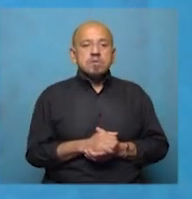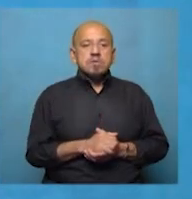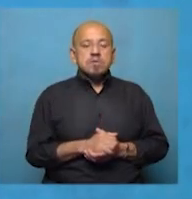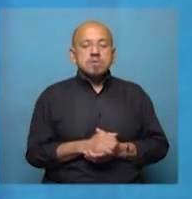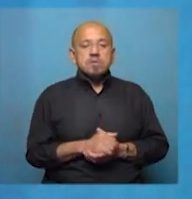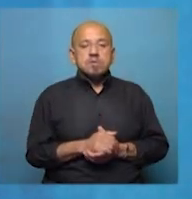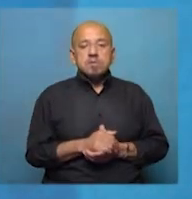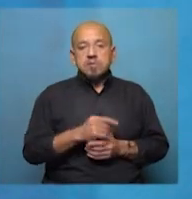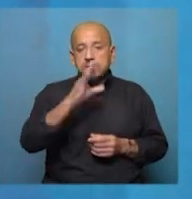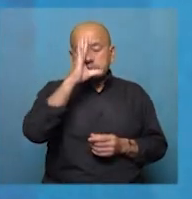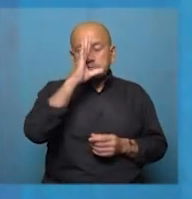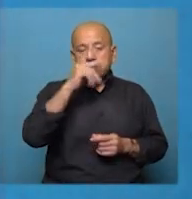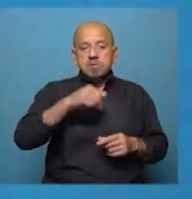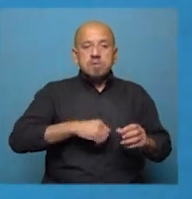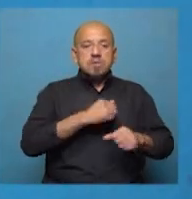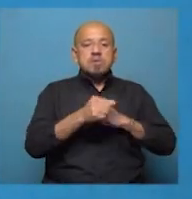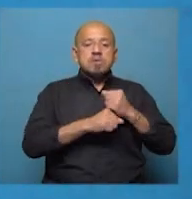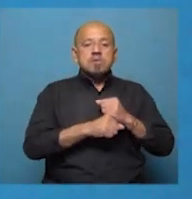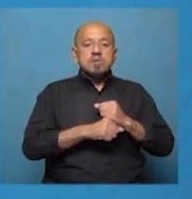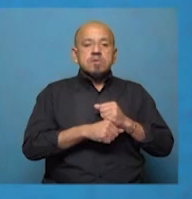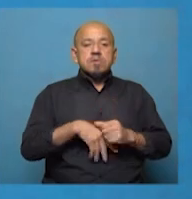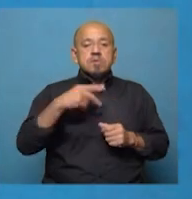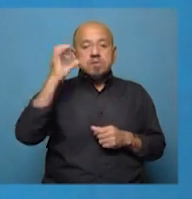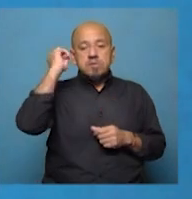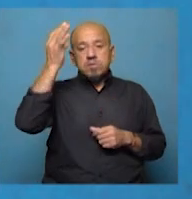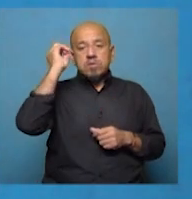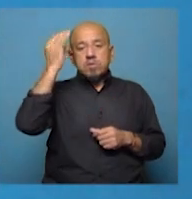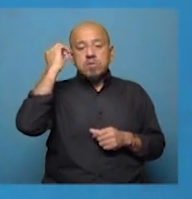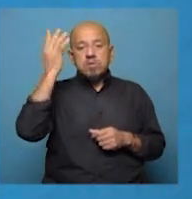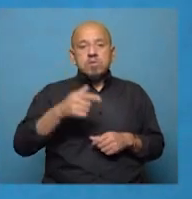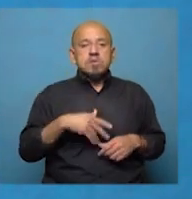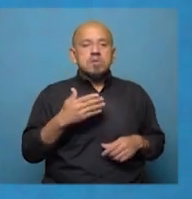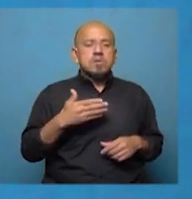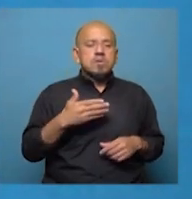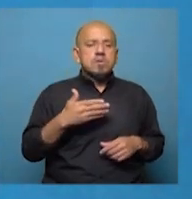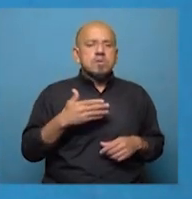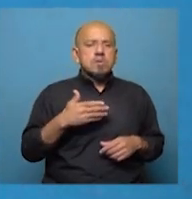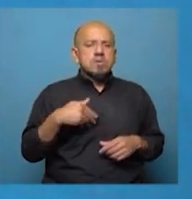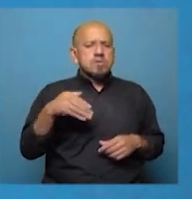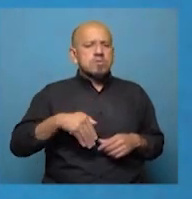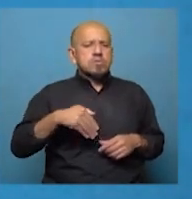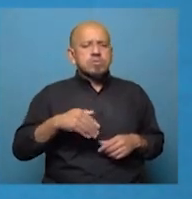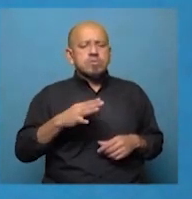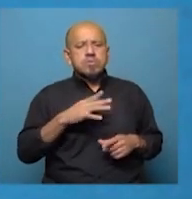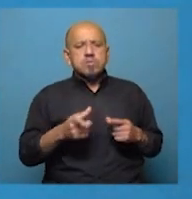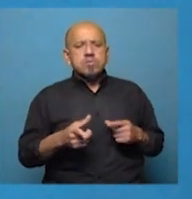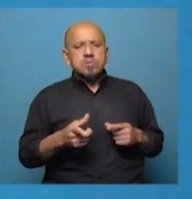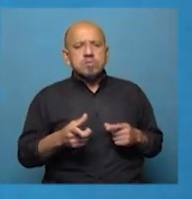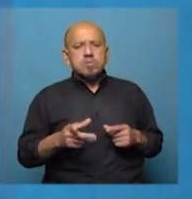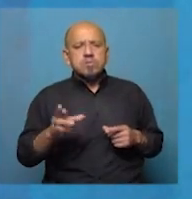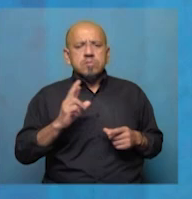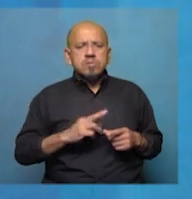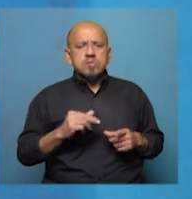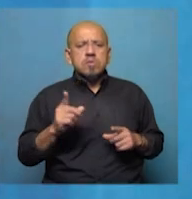en febrero de este año casta comisión a chipri por el tema de las ambulan y las contrataciones millonarias él tengo entendido que había quedado en responderte